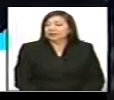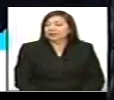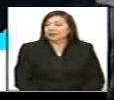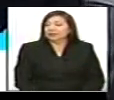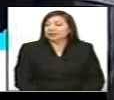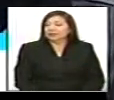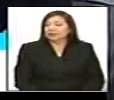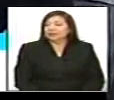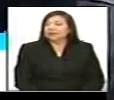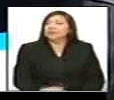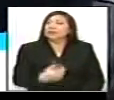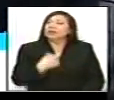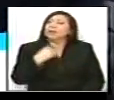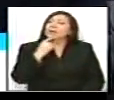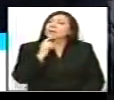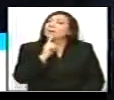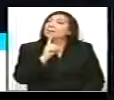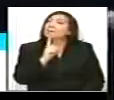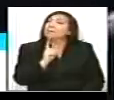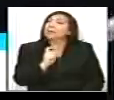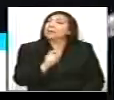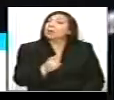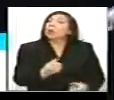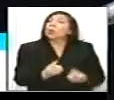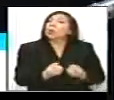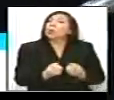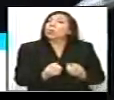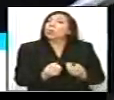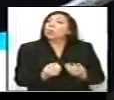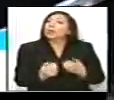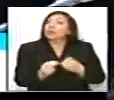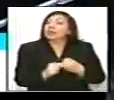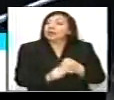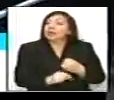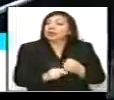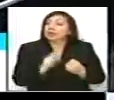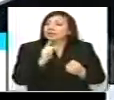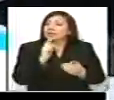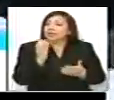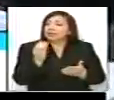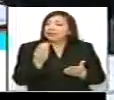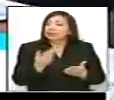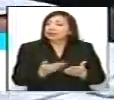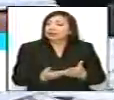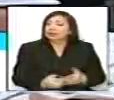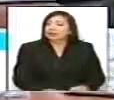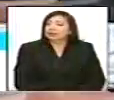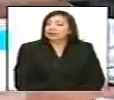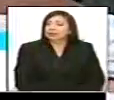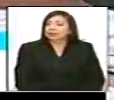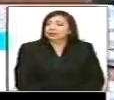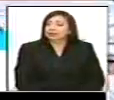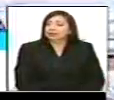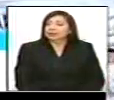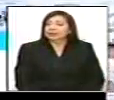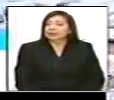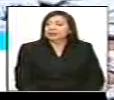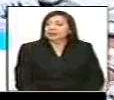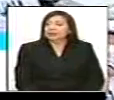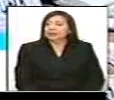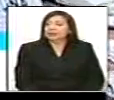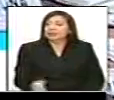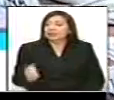por favor. Yo tengo un par de consultas. ¿Cuánto del territorio nacional está concesionado, si me pudiera decir?